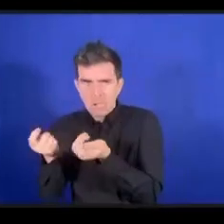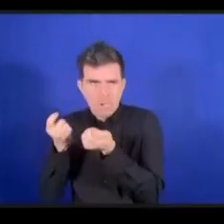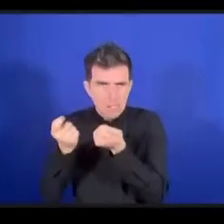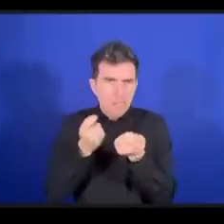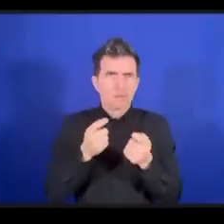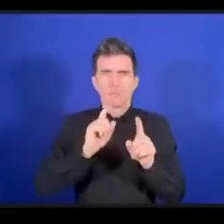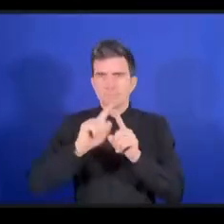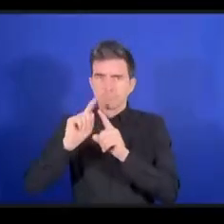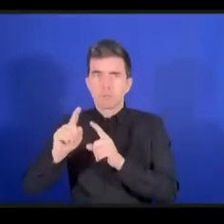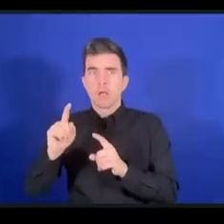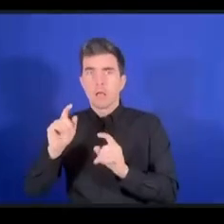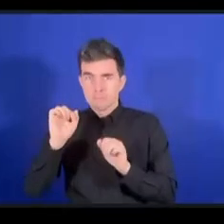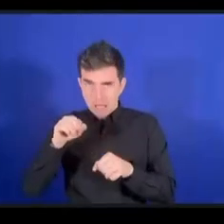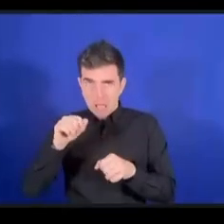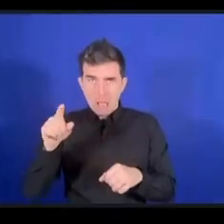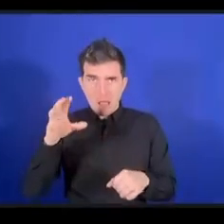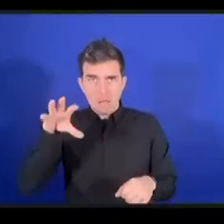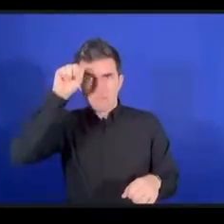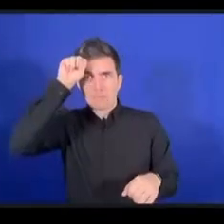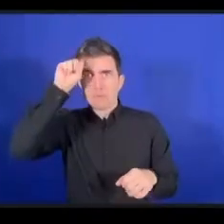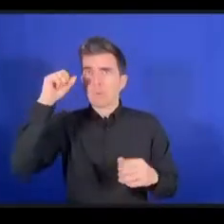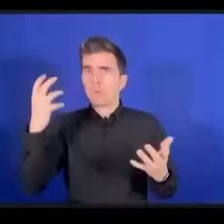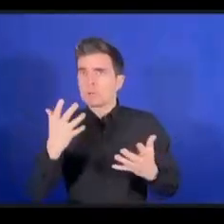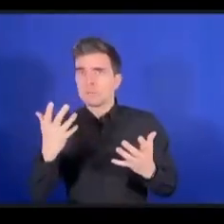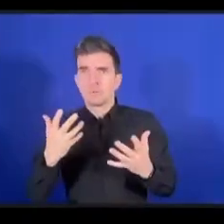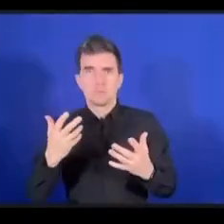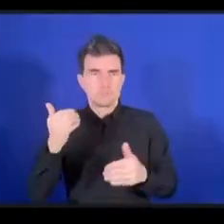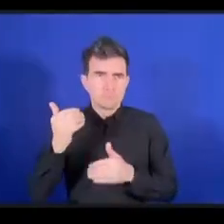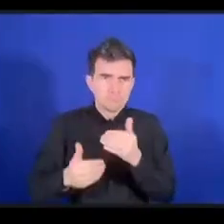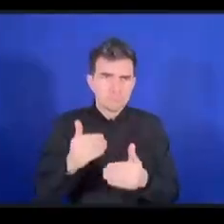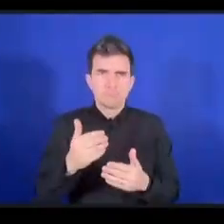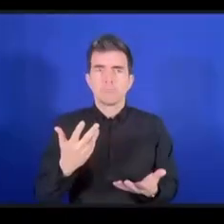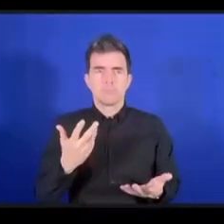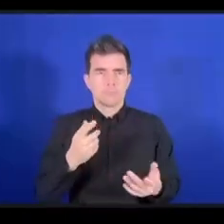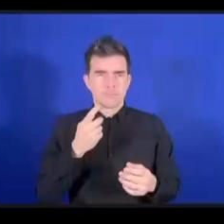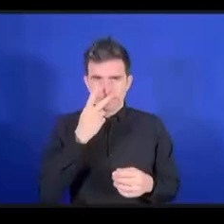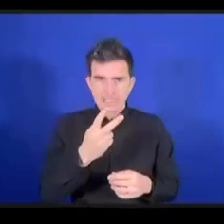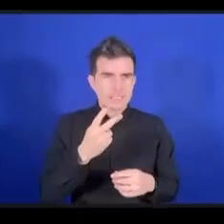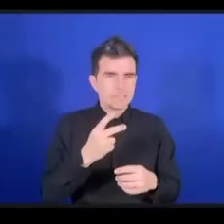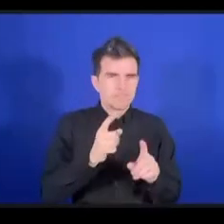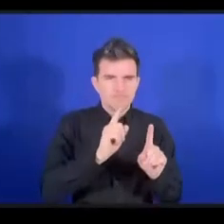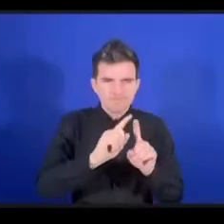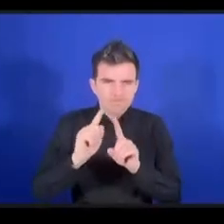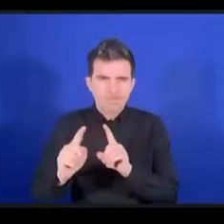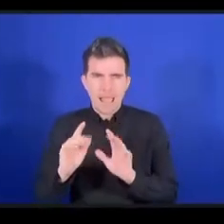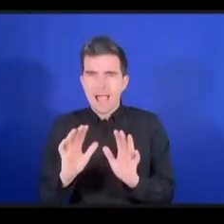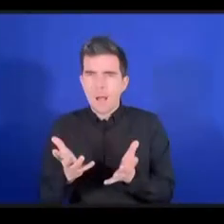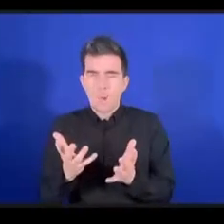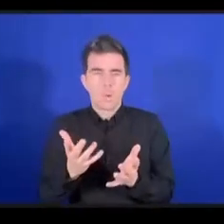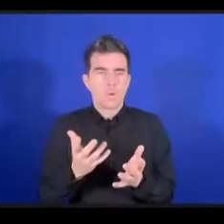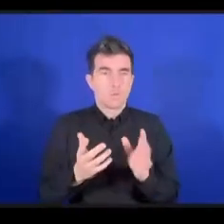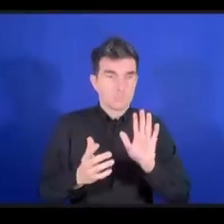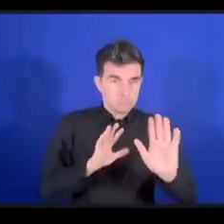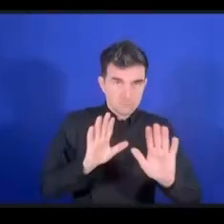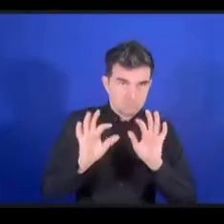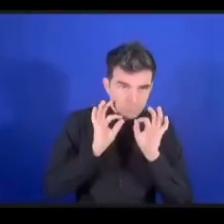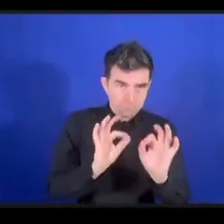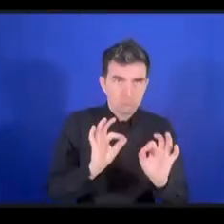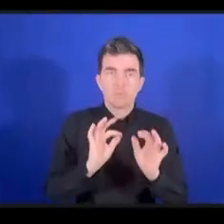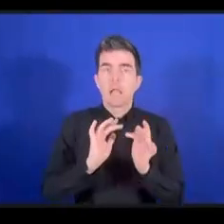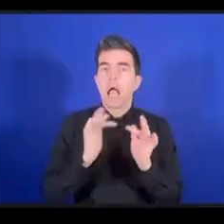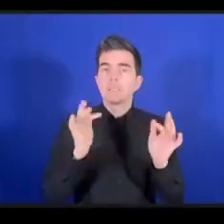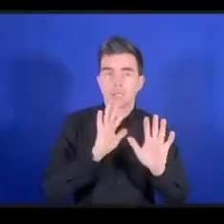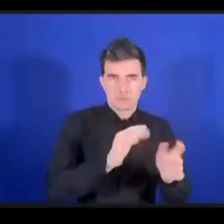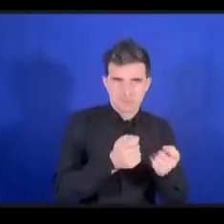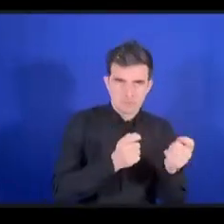hemos estado aprendiendo puede cambiar considerablemente la gobernanza de internet también está ahora afectando al los